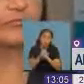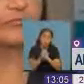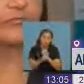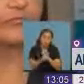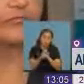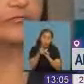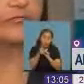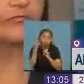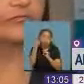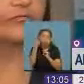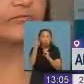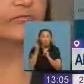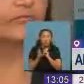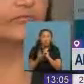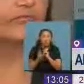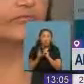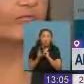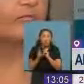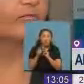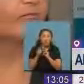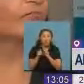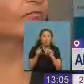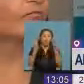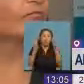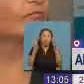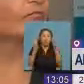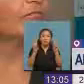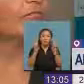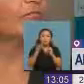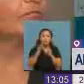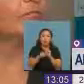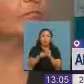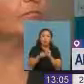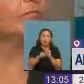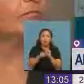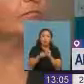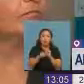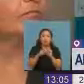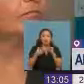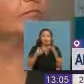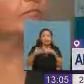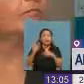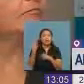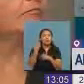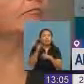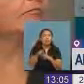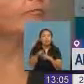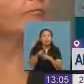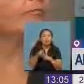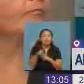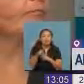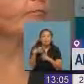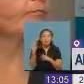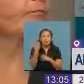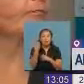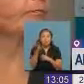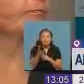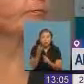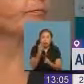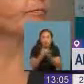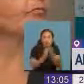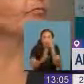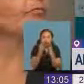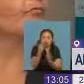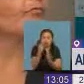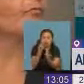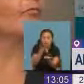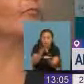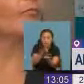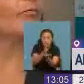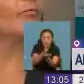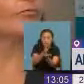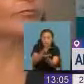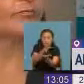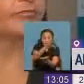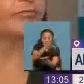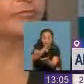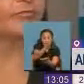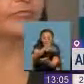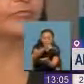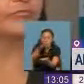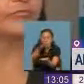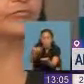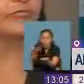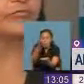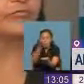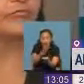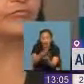Realmente es un tema que fundamentalmente atañe al control de las poblaciones